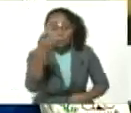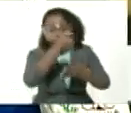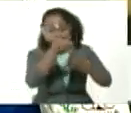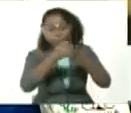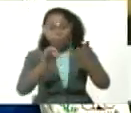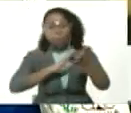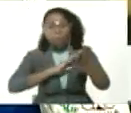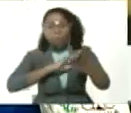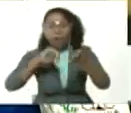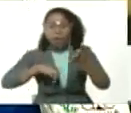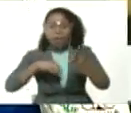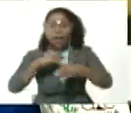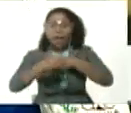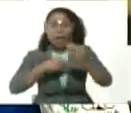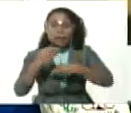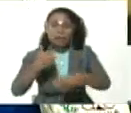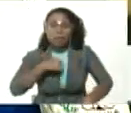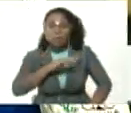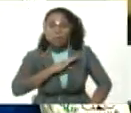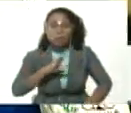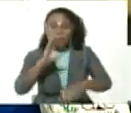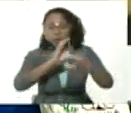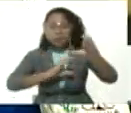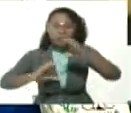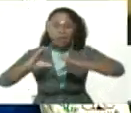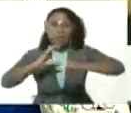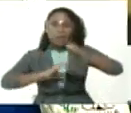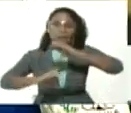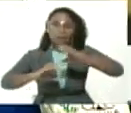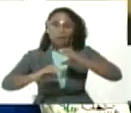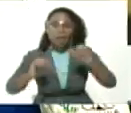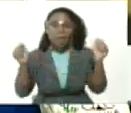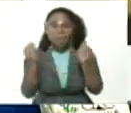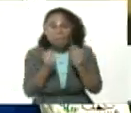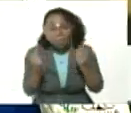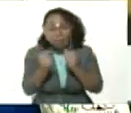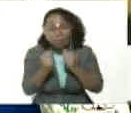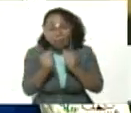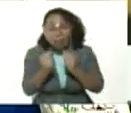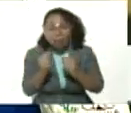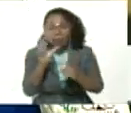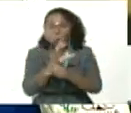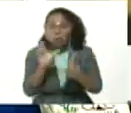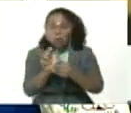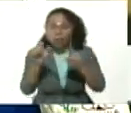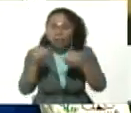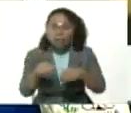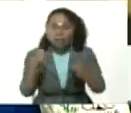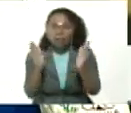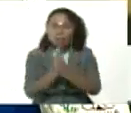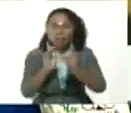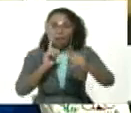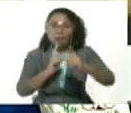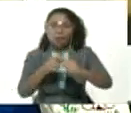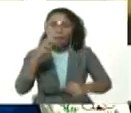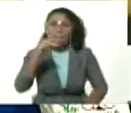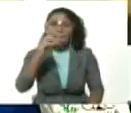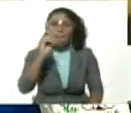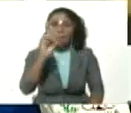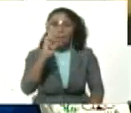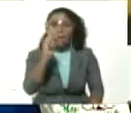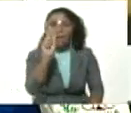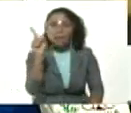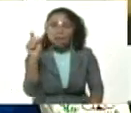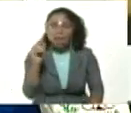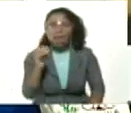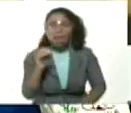nuestra, hecha por nuestros científicos. La Mérida Criollo, que es de Santa Cruz de Mora. La Catuay, de Boconó.